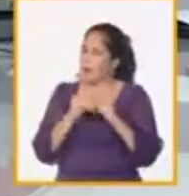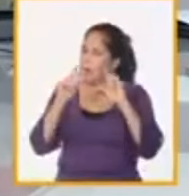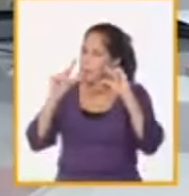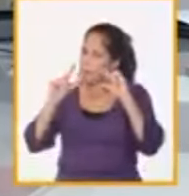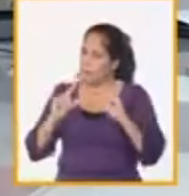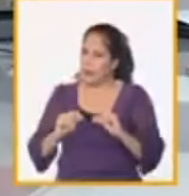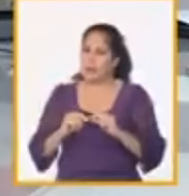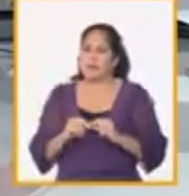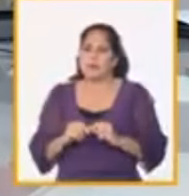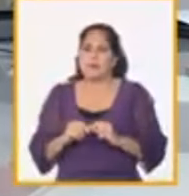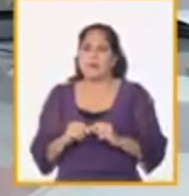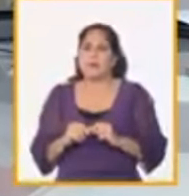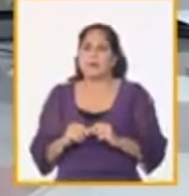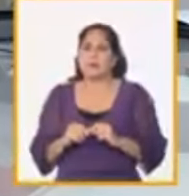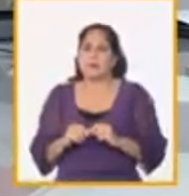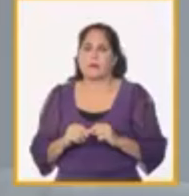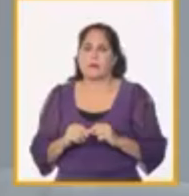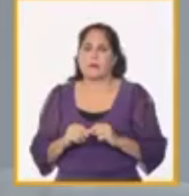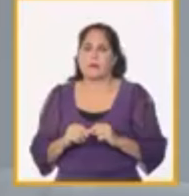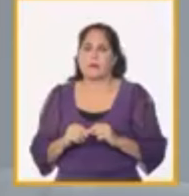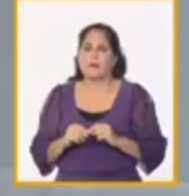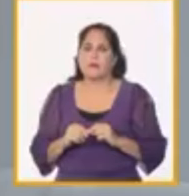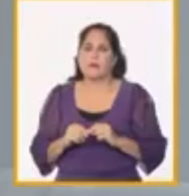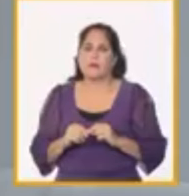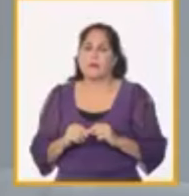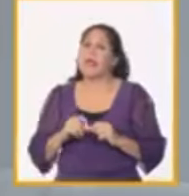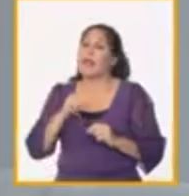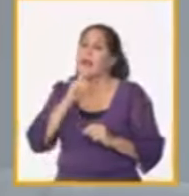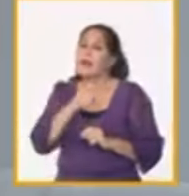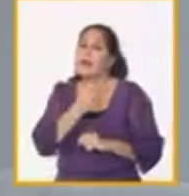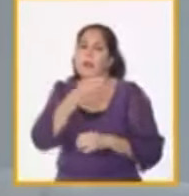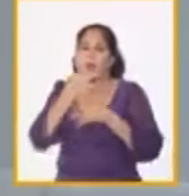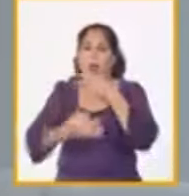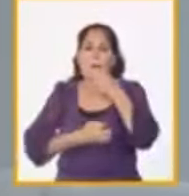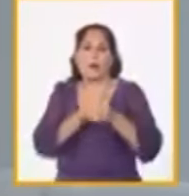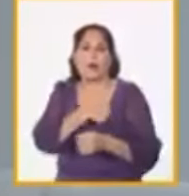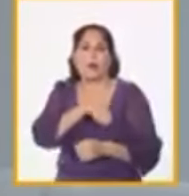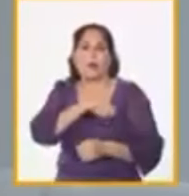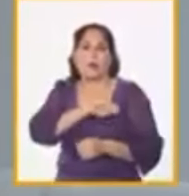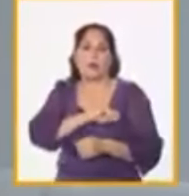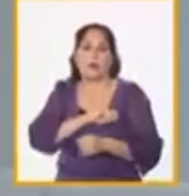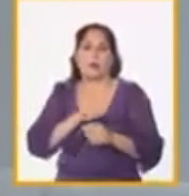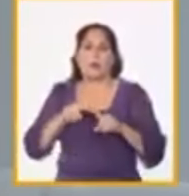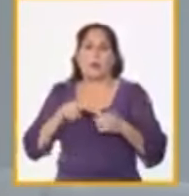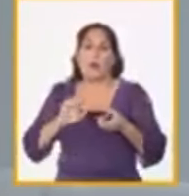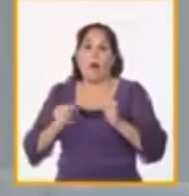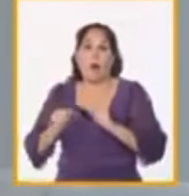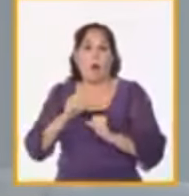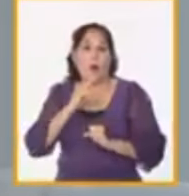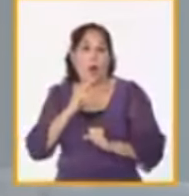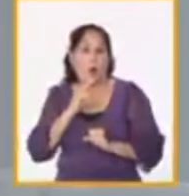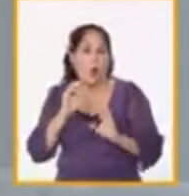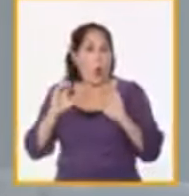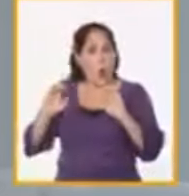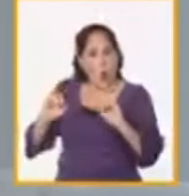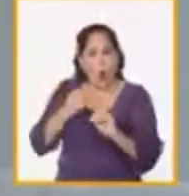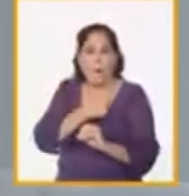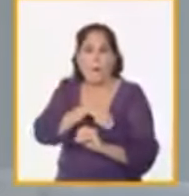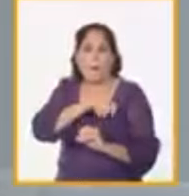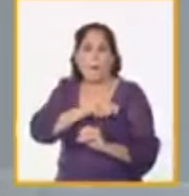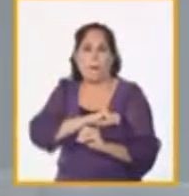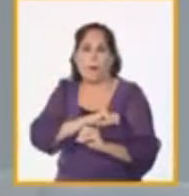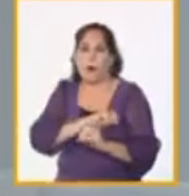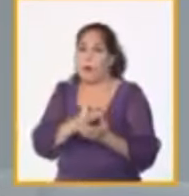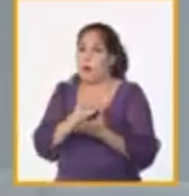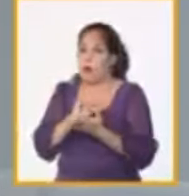tenemos más de 2.000 salideros. Y es muy difícil explicarle a la población o que ahorren agua, o población que no recibe